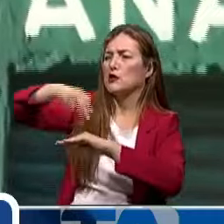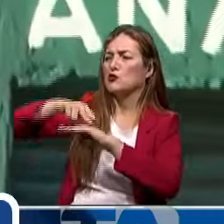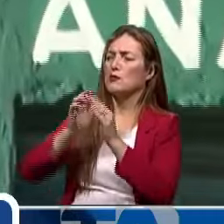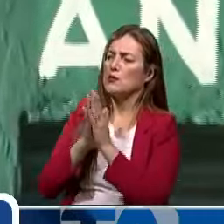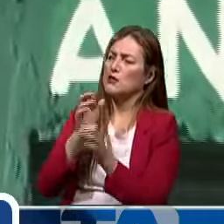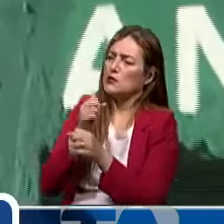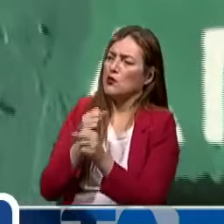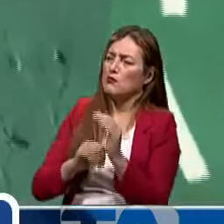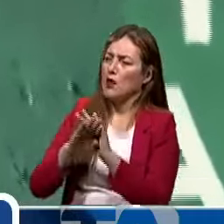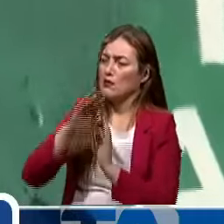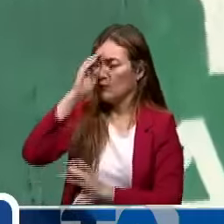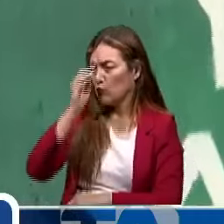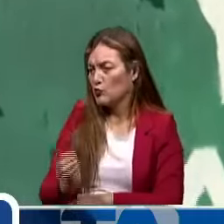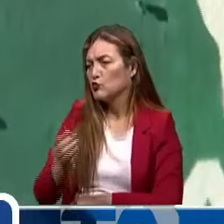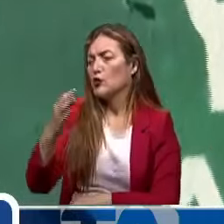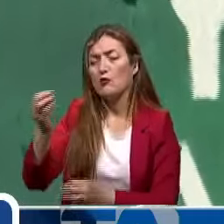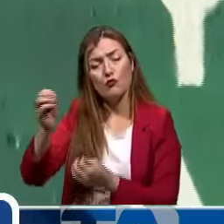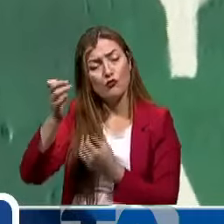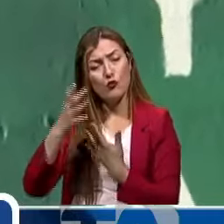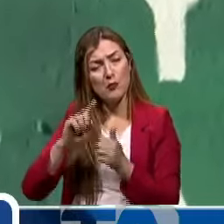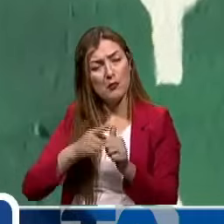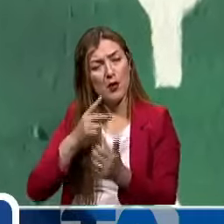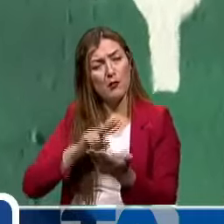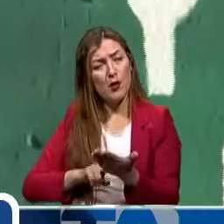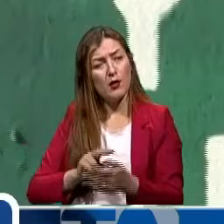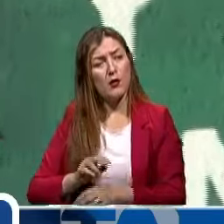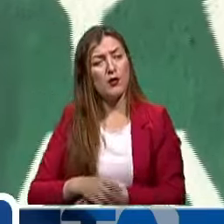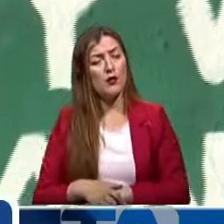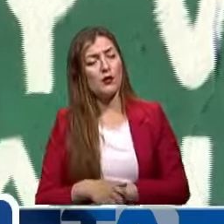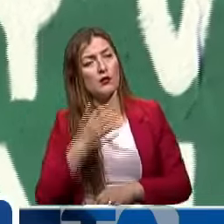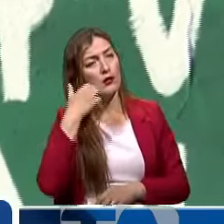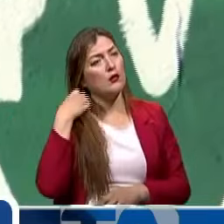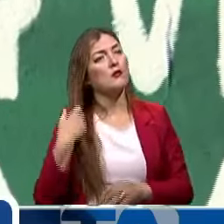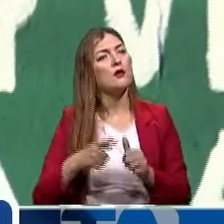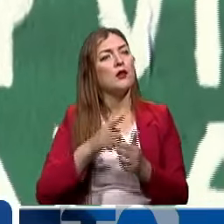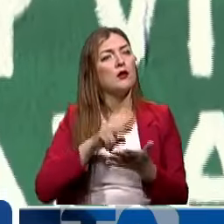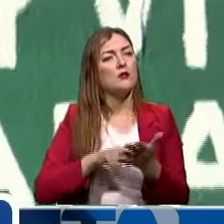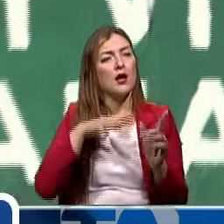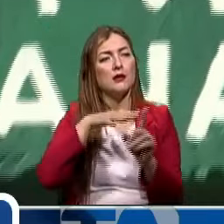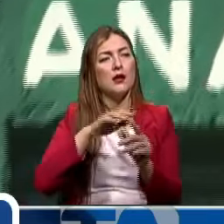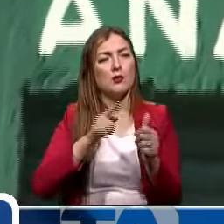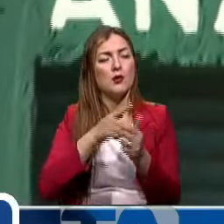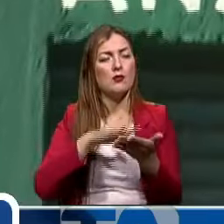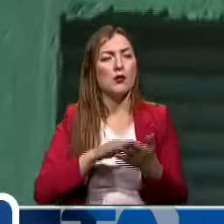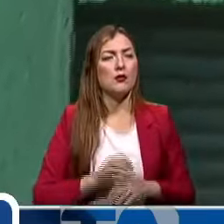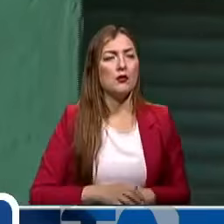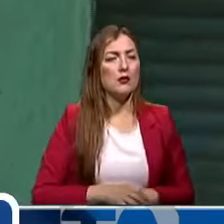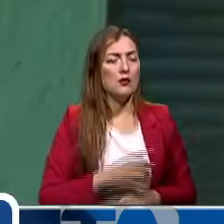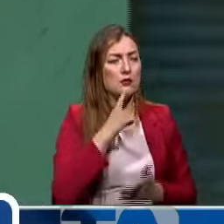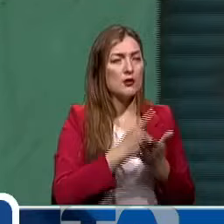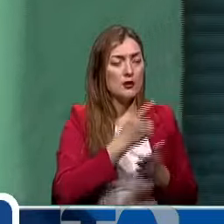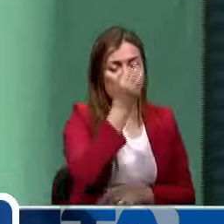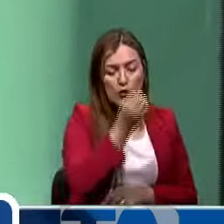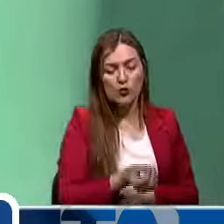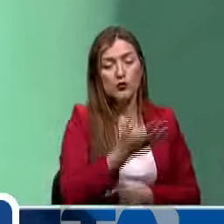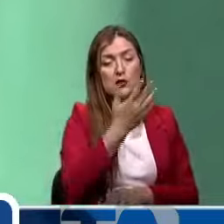seguridad. Muy buenos días, vecino. Nos comentaban que no es la primera vez que hay este tipo de ataque. Sí, señorita, buenos días. No es la